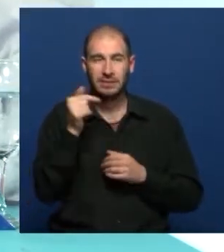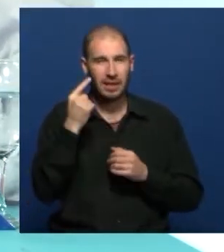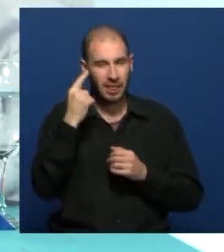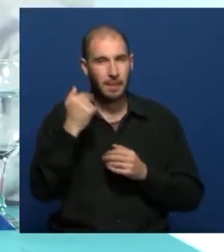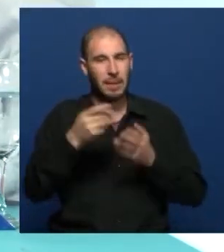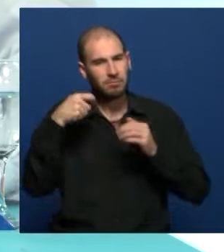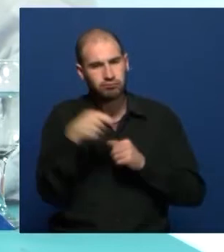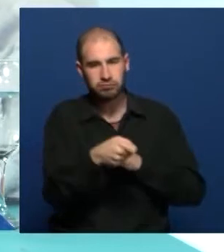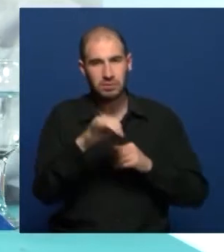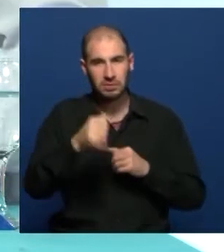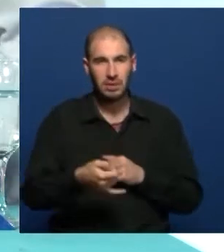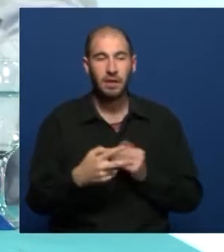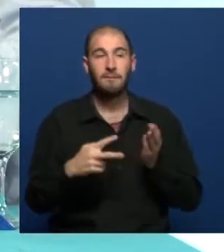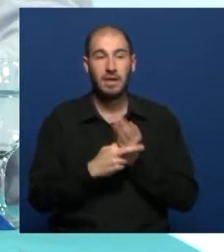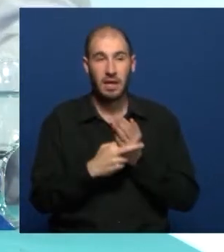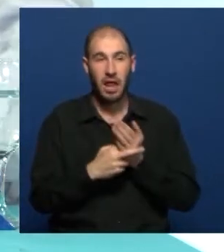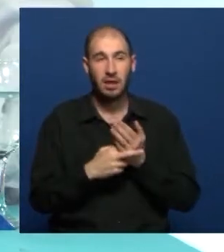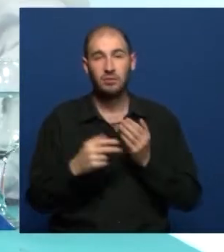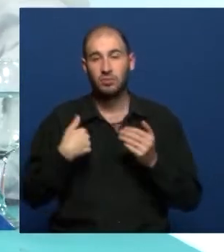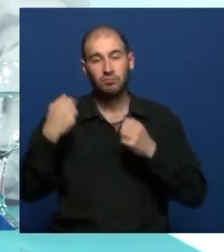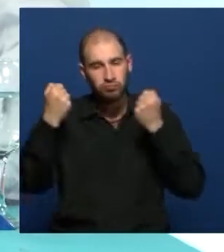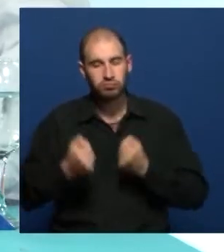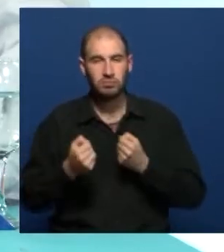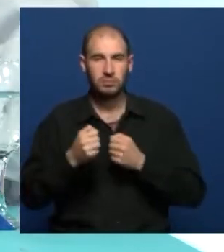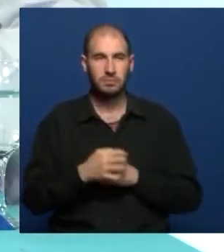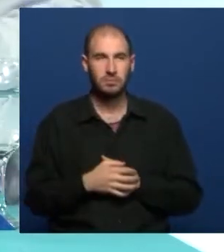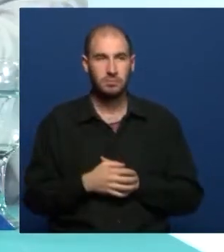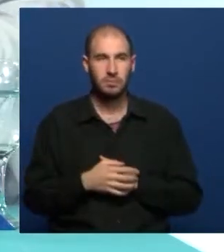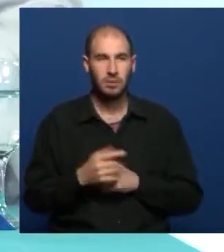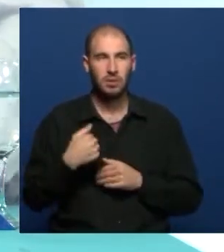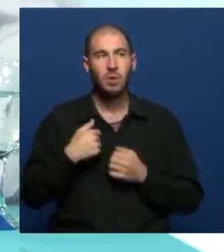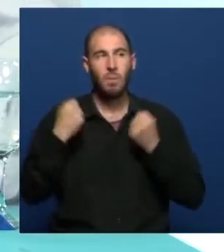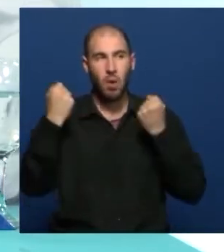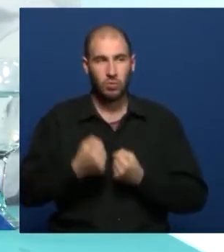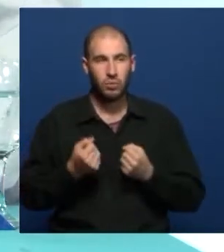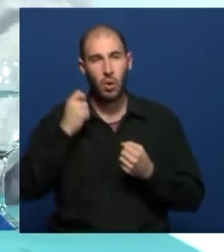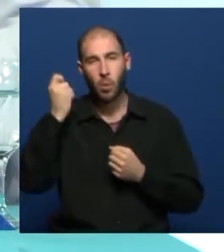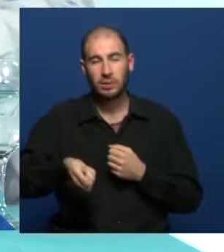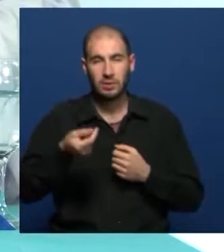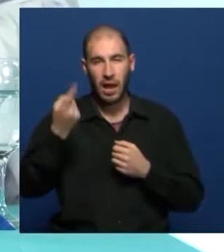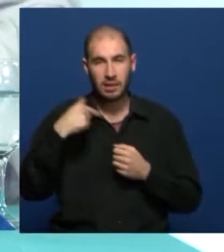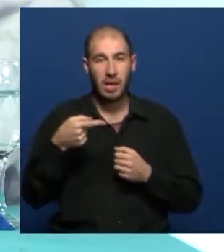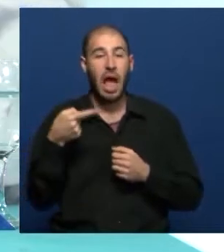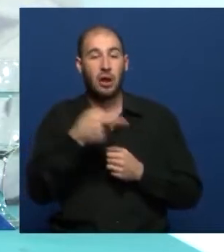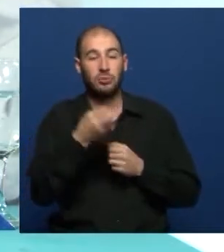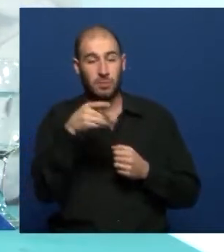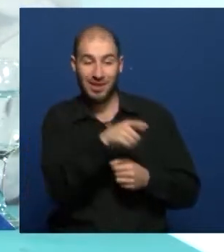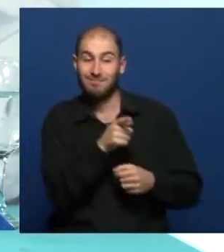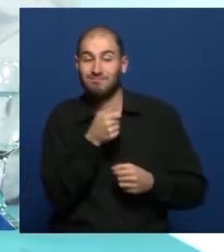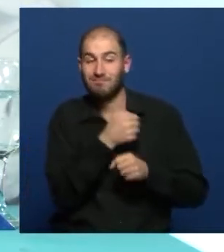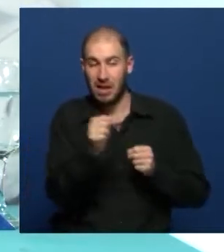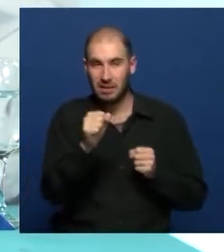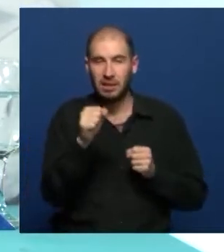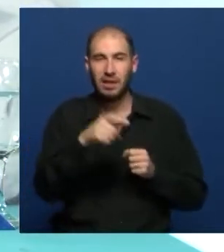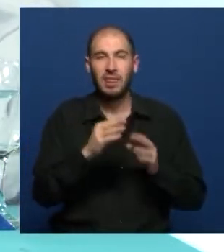del homicidio el fiscal acompañó a nuestra postura de la postura que habíamos tenido nosotros en el juicio anterior y acusó por homicidio en